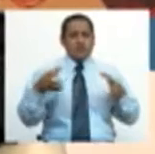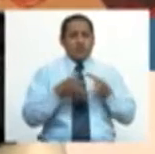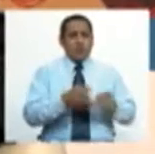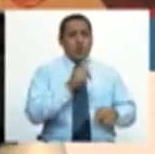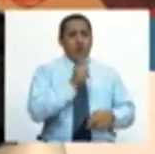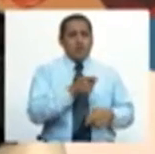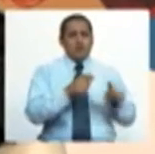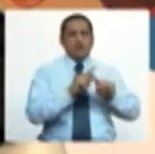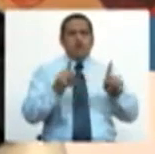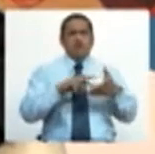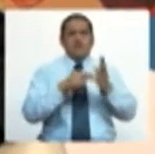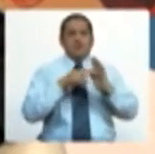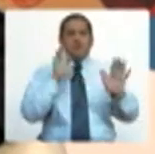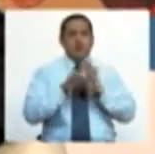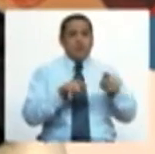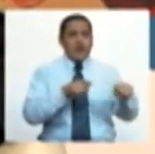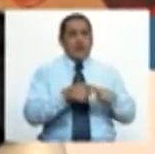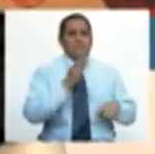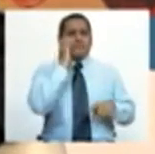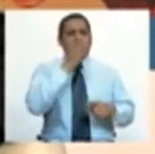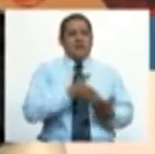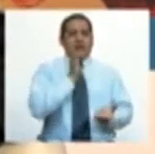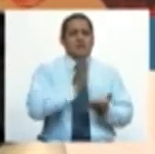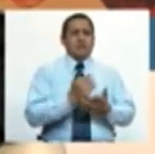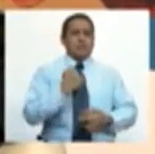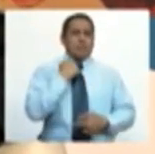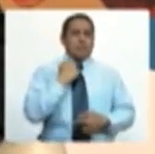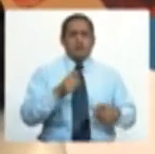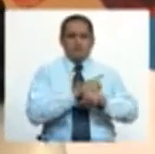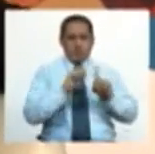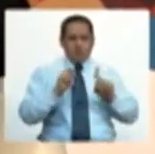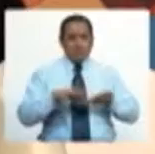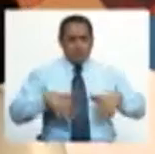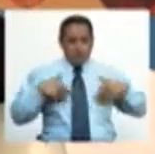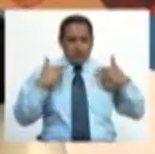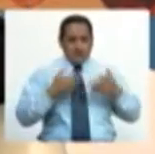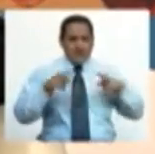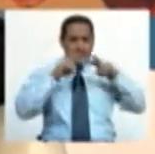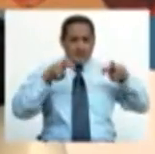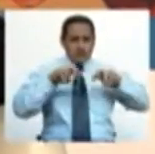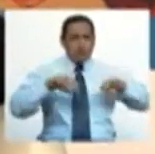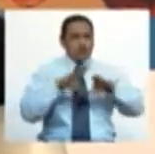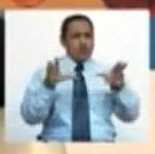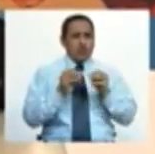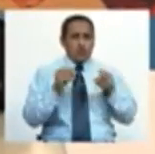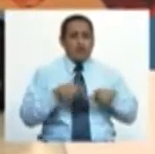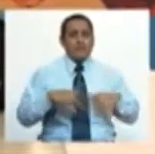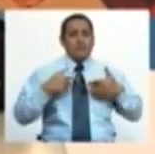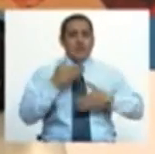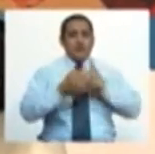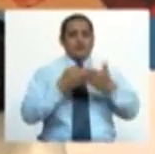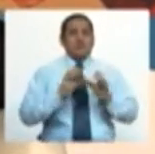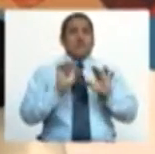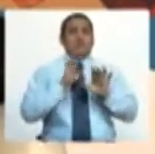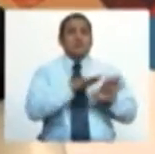estamos expuestos al veredicto que emita solo una persona, sino que tenemos la posibilidad de que esa revisión, que puede incurrir